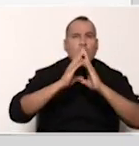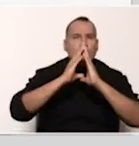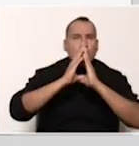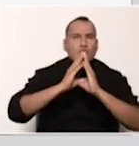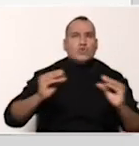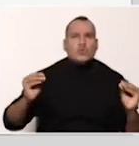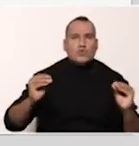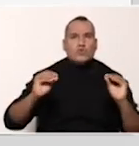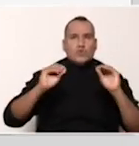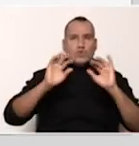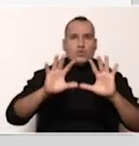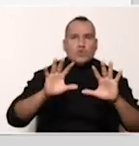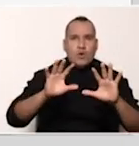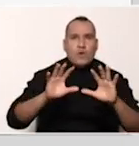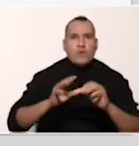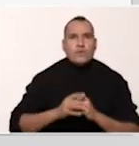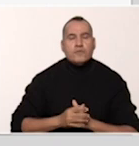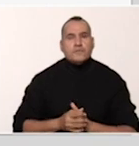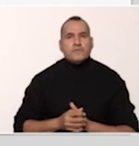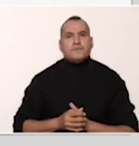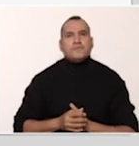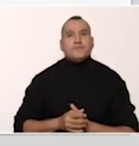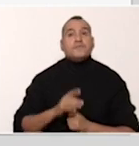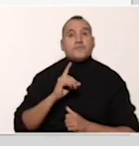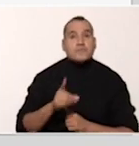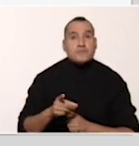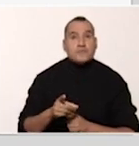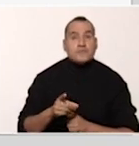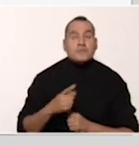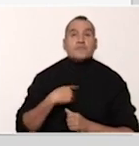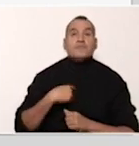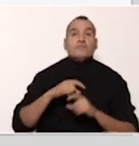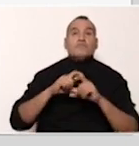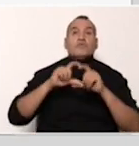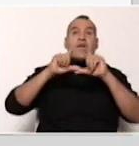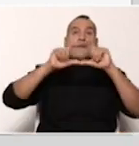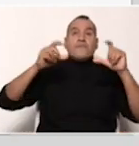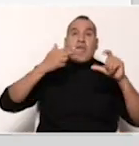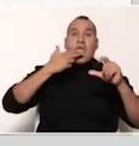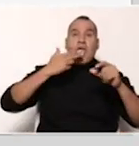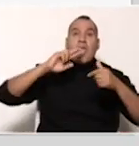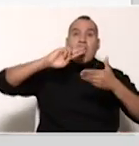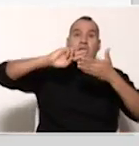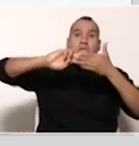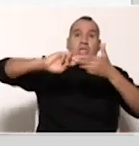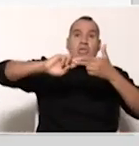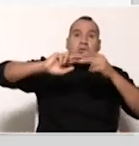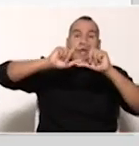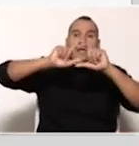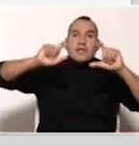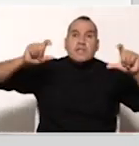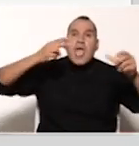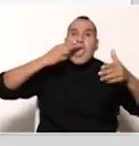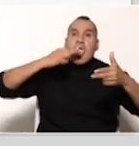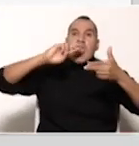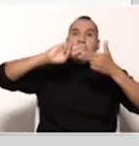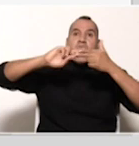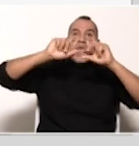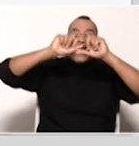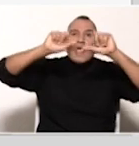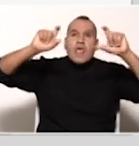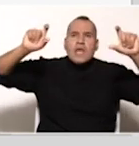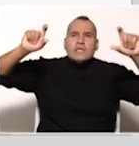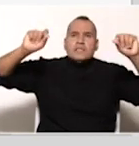no como lo tengo en el documento. Para ello, debo hacer uso de etiquetas. Por ejemplo, una barra de título se inicia con la etiqueta